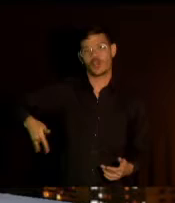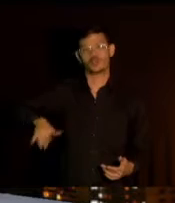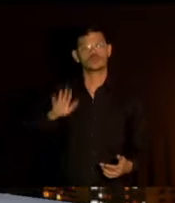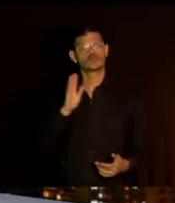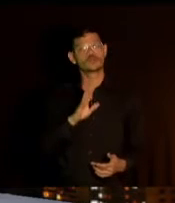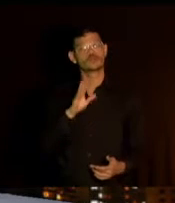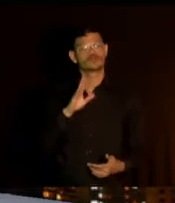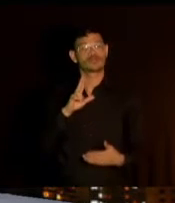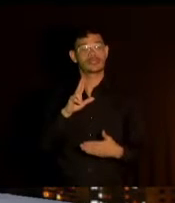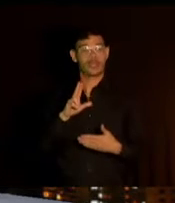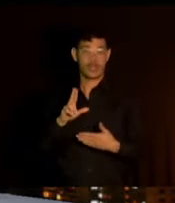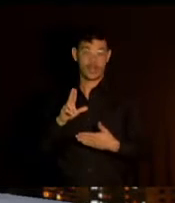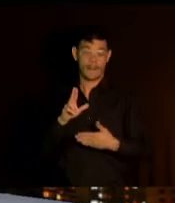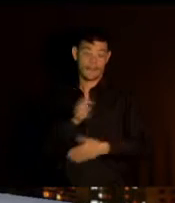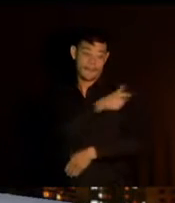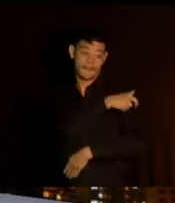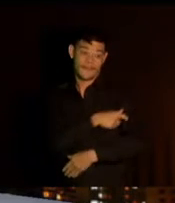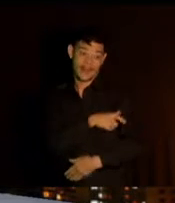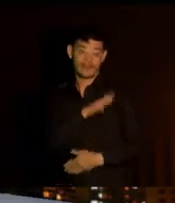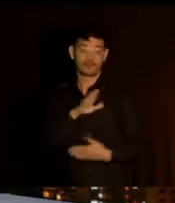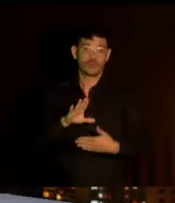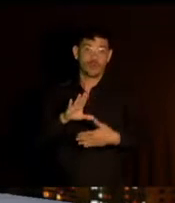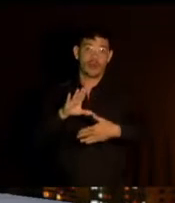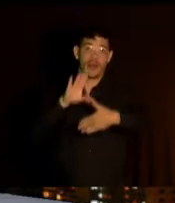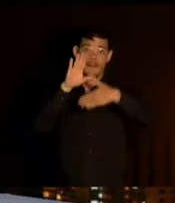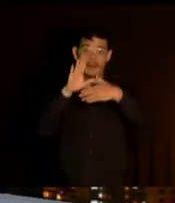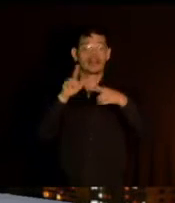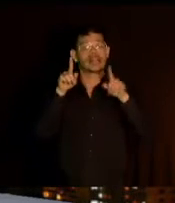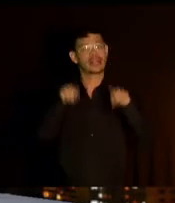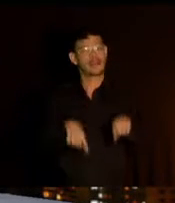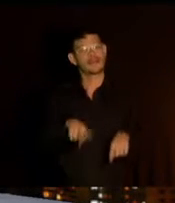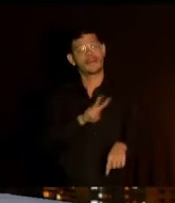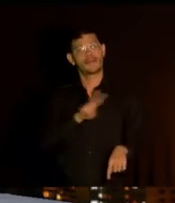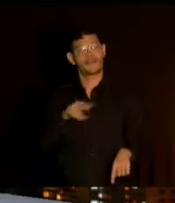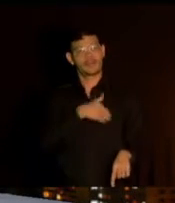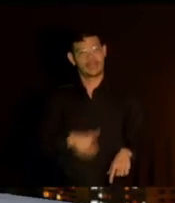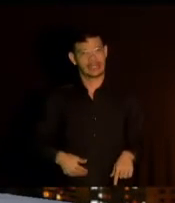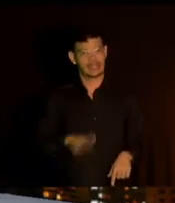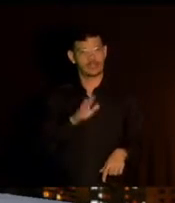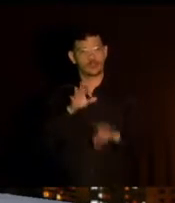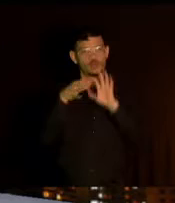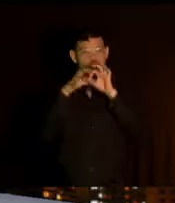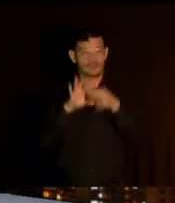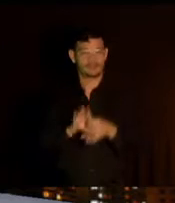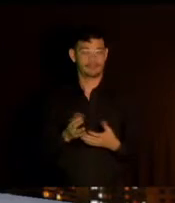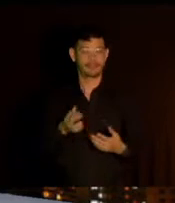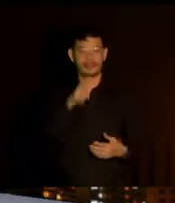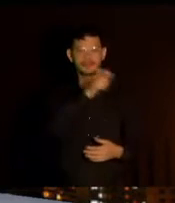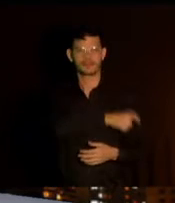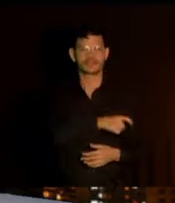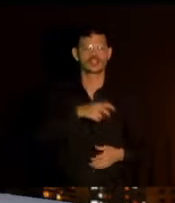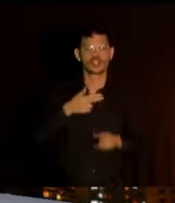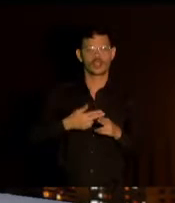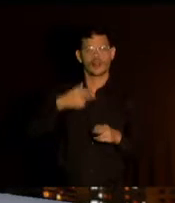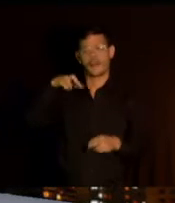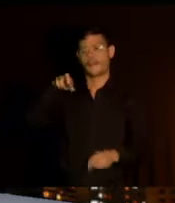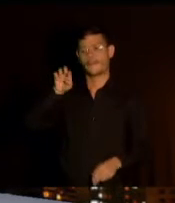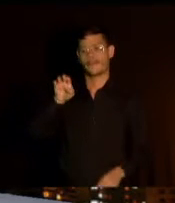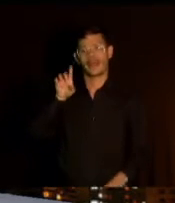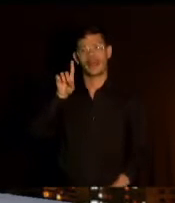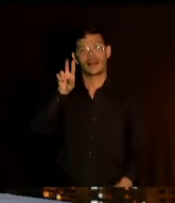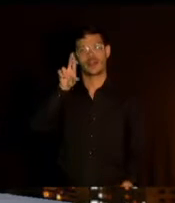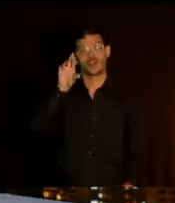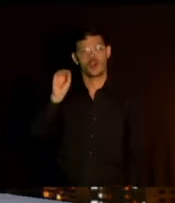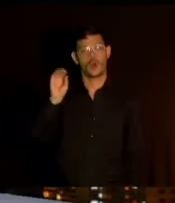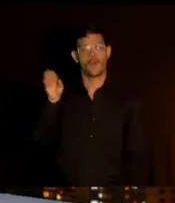Américas y vicepresidente del Comité Paralímpico Colombiano, don Pedro Mejía. Doctor Mejía, muy buenas noches. Bienvenido a